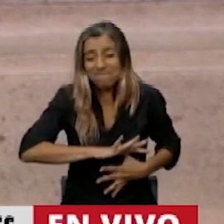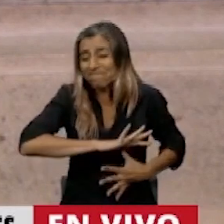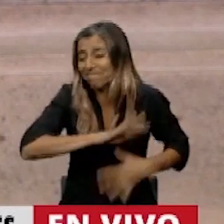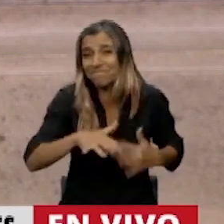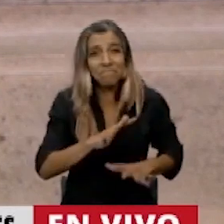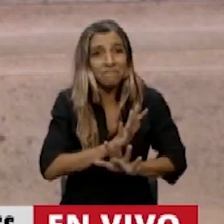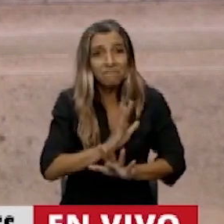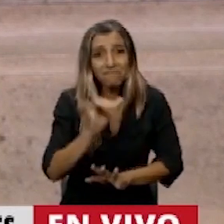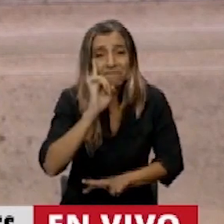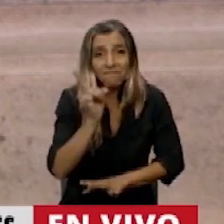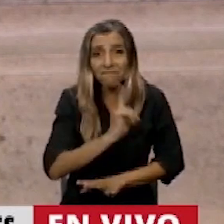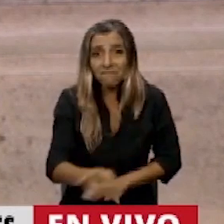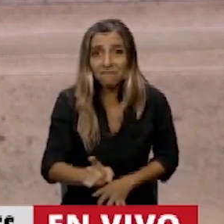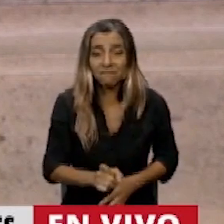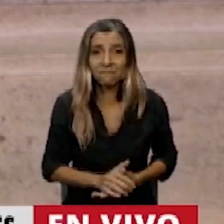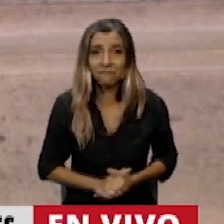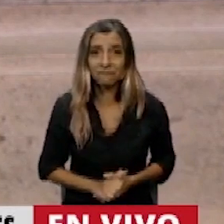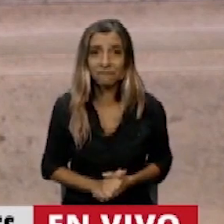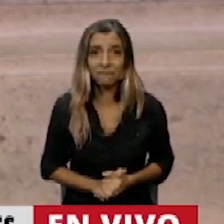Porque efectivamente,